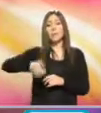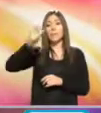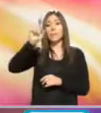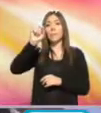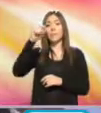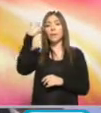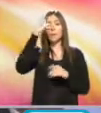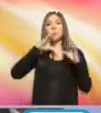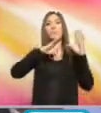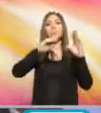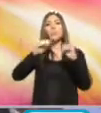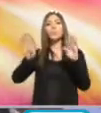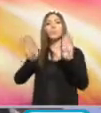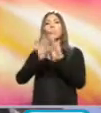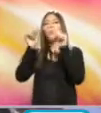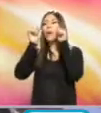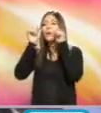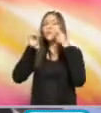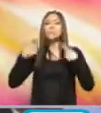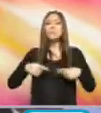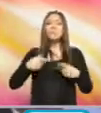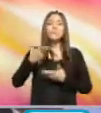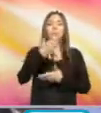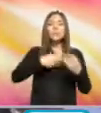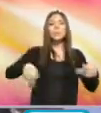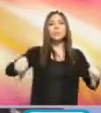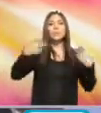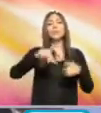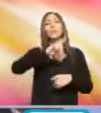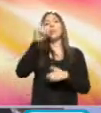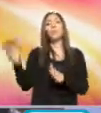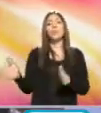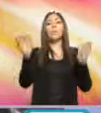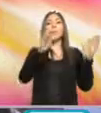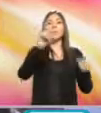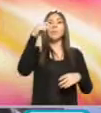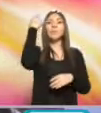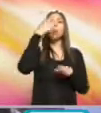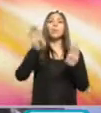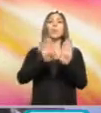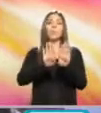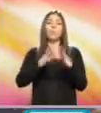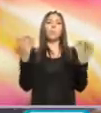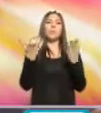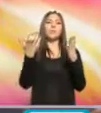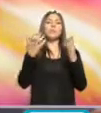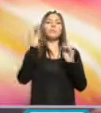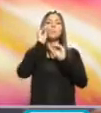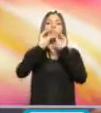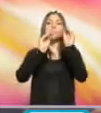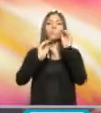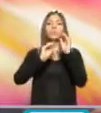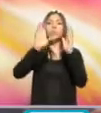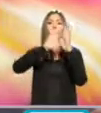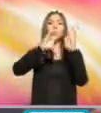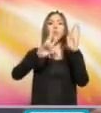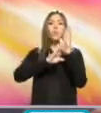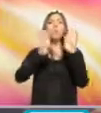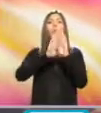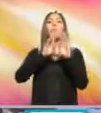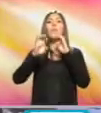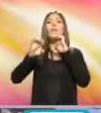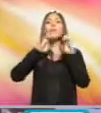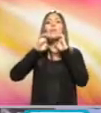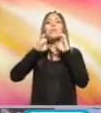en ventas, promotoría y atención al cliente, y las segundas 20 horas son cómo desarrollar un currículum, cómo presentarte a una entrevista de